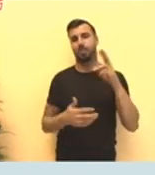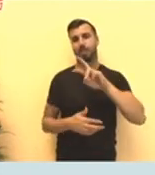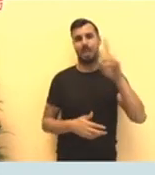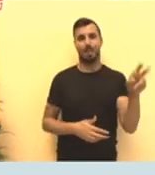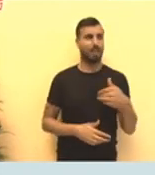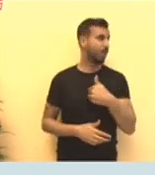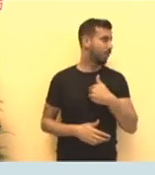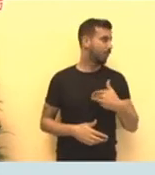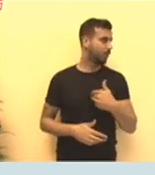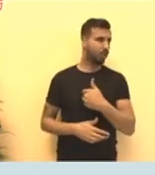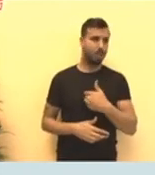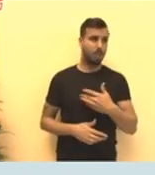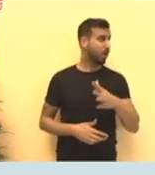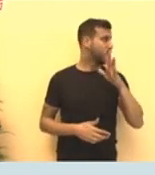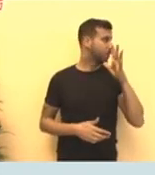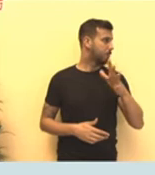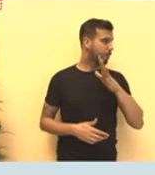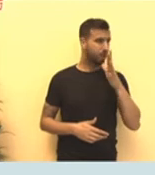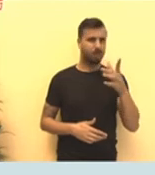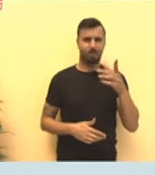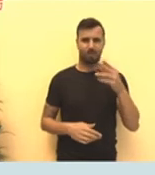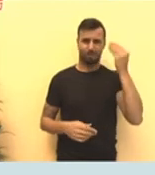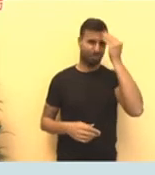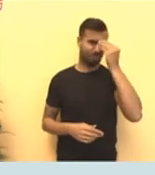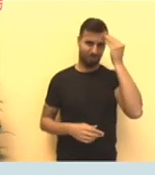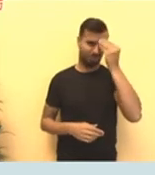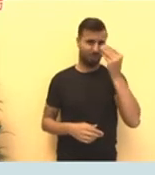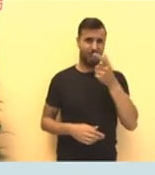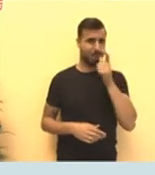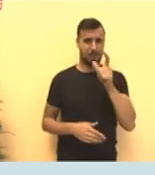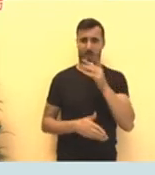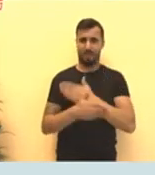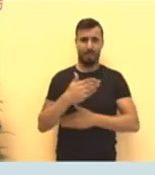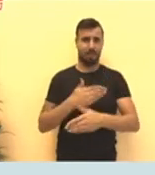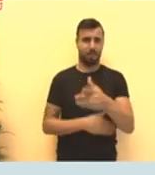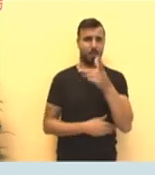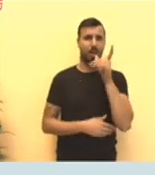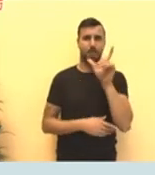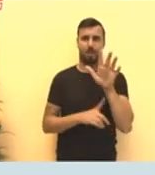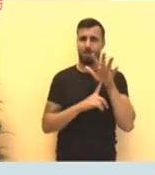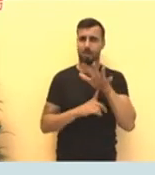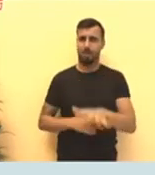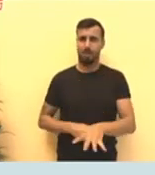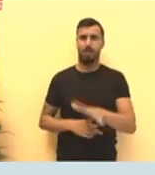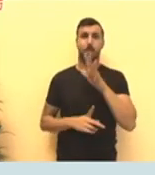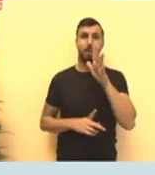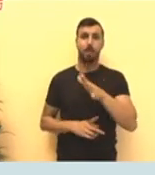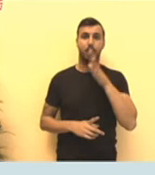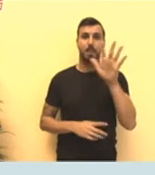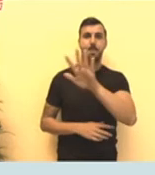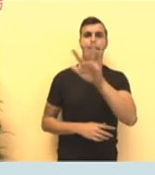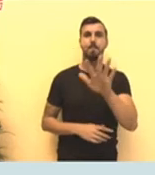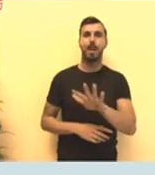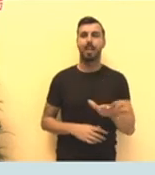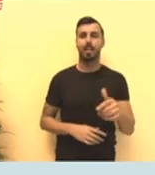Y nos empezamos, y además es un término totalmente discriminatorio, porque hace énfasis en aquello que